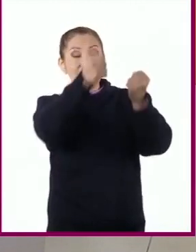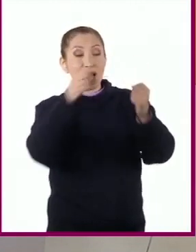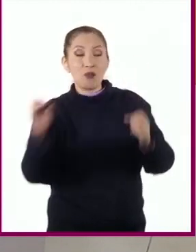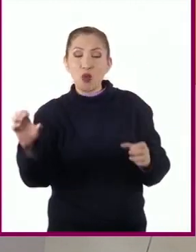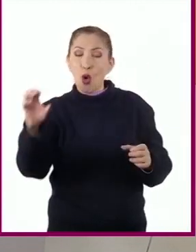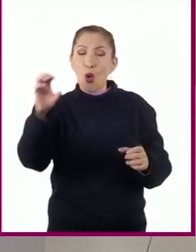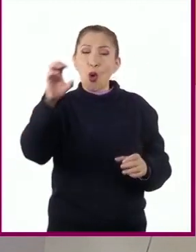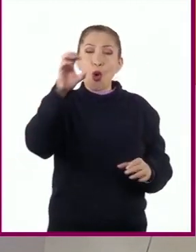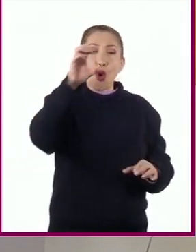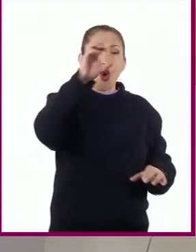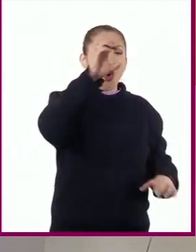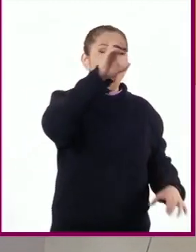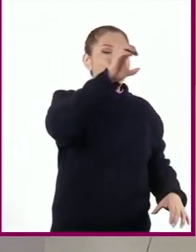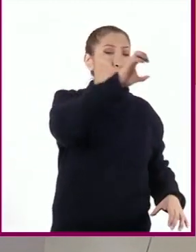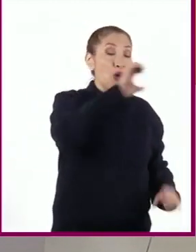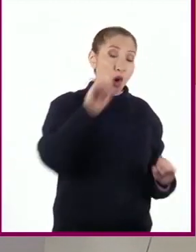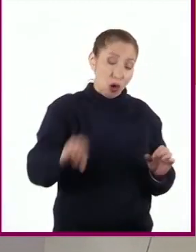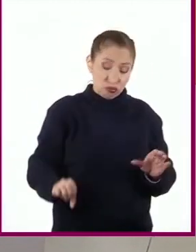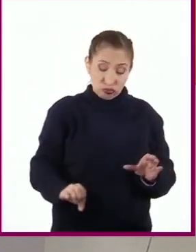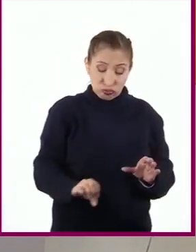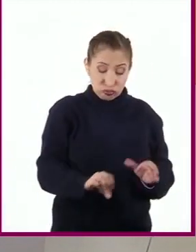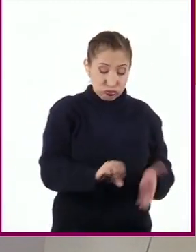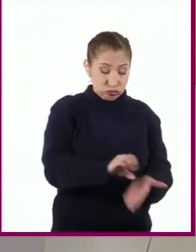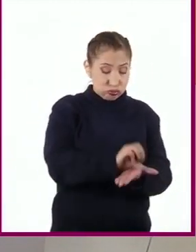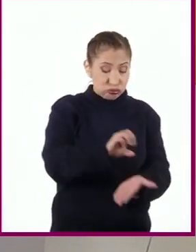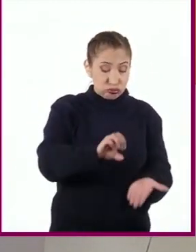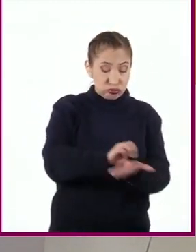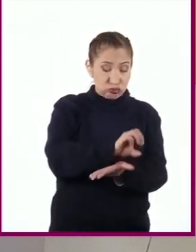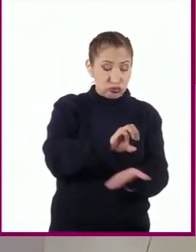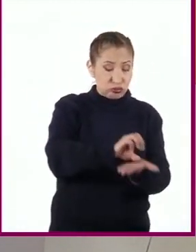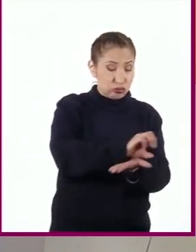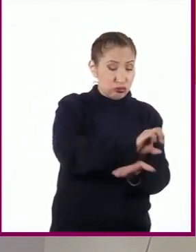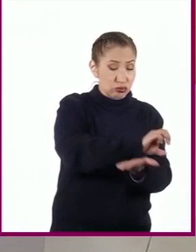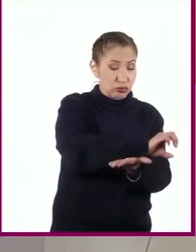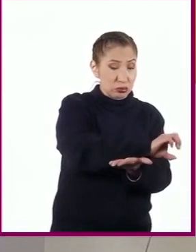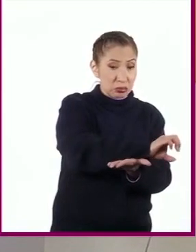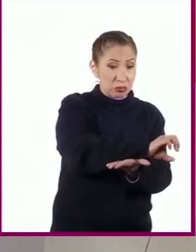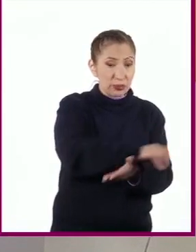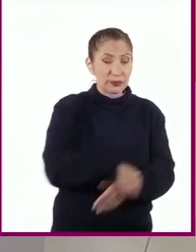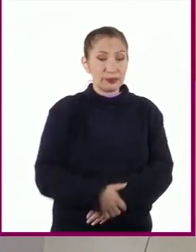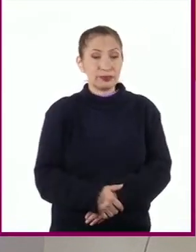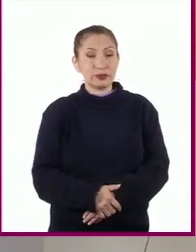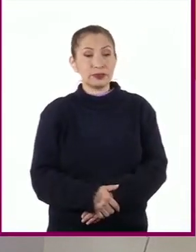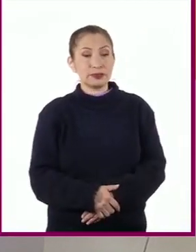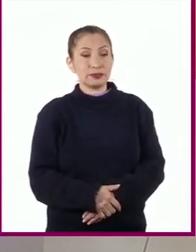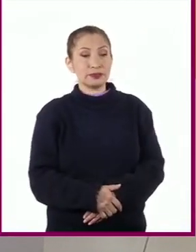lo detenga. La fricción, por ejemplo. Así es.